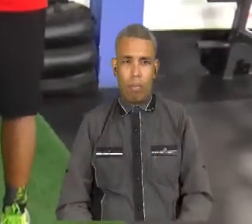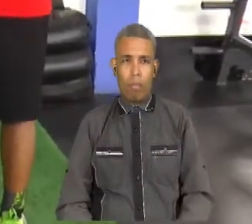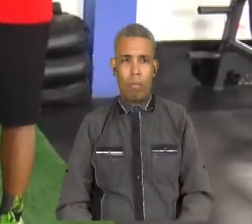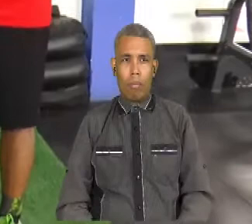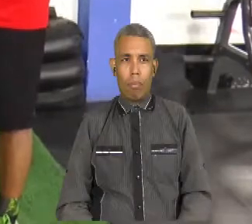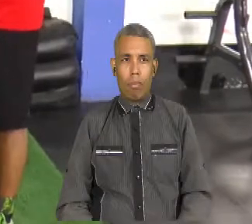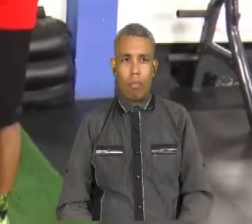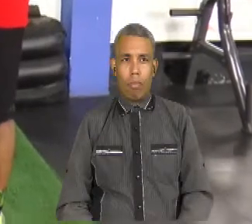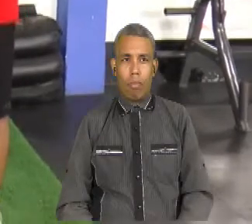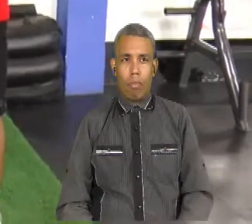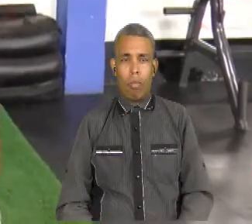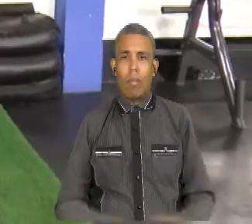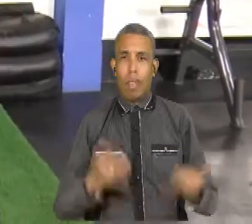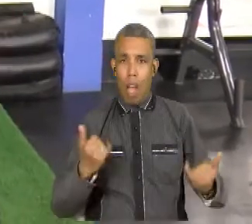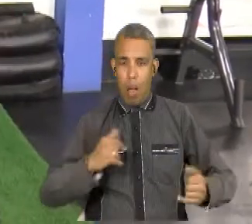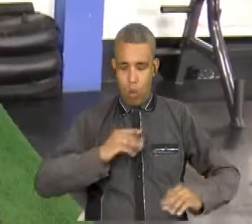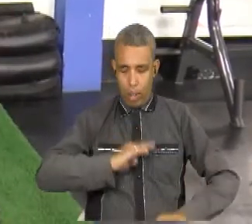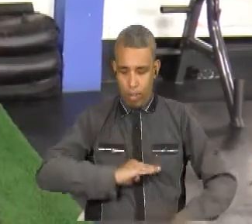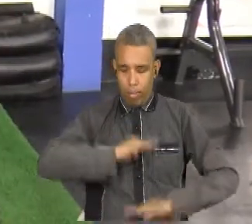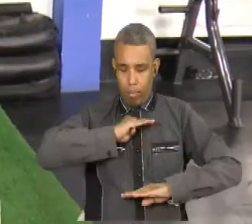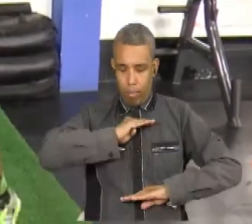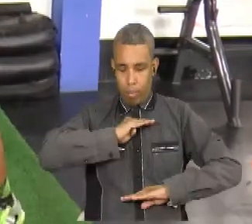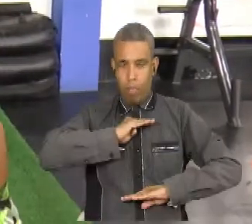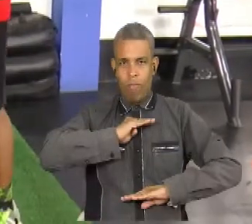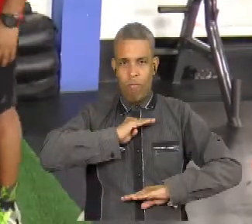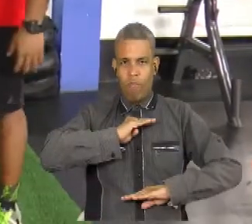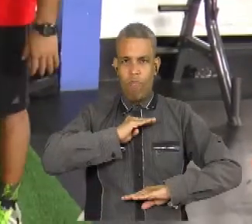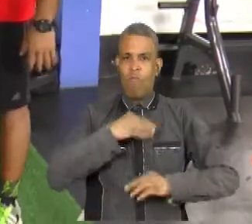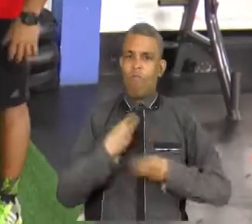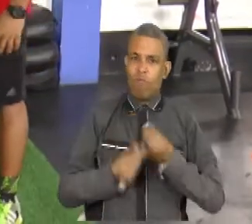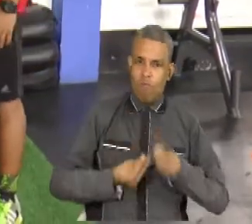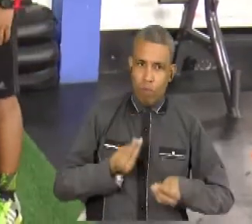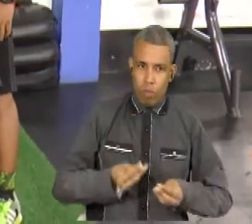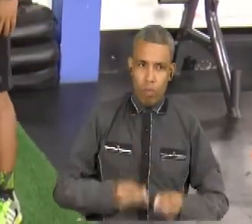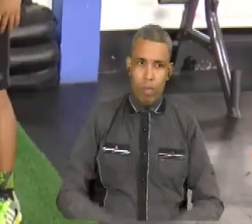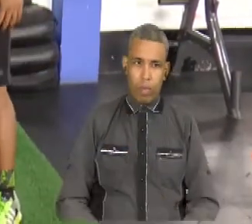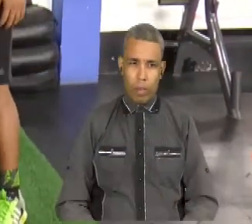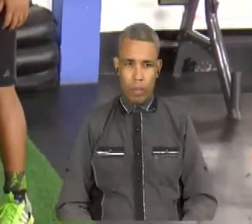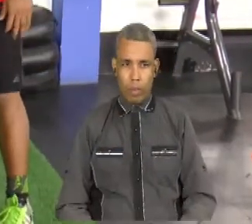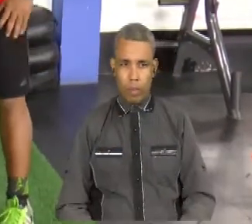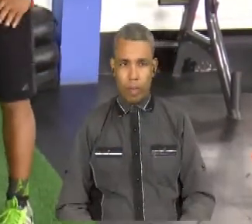la parte superior. Vamos a colocar las manos en el centro del aro.